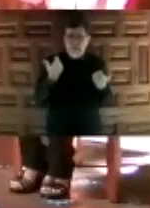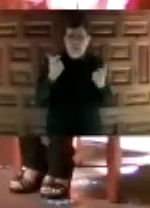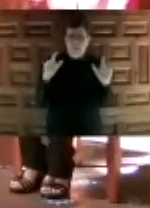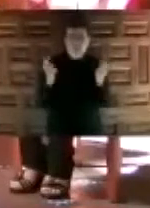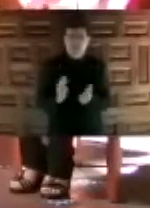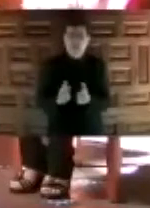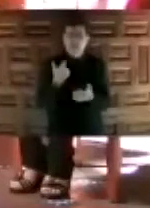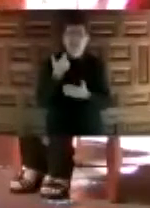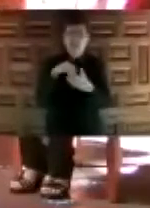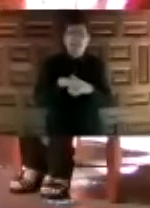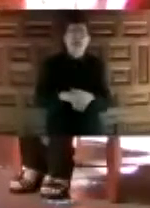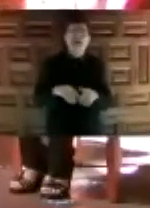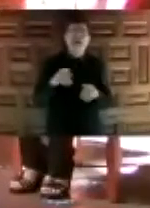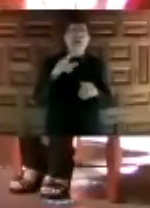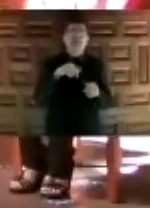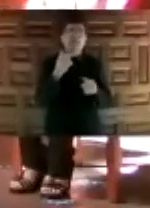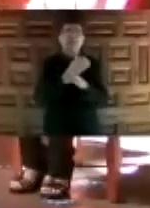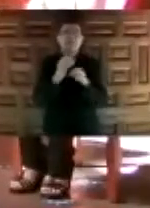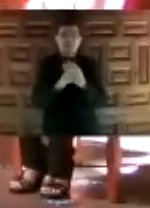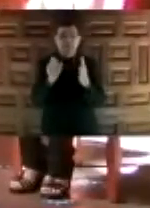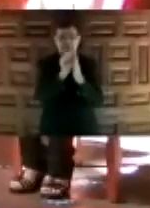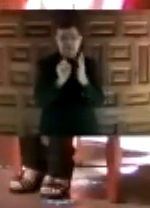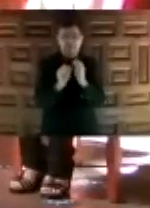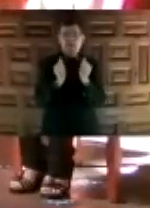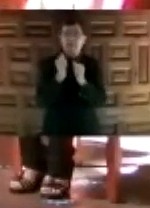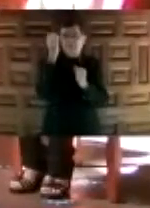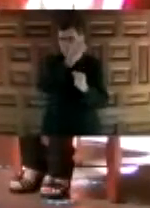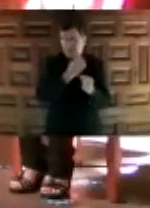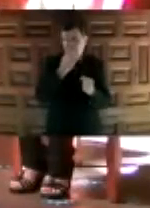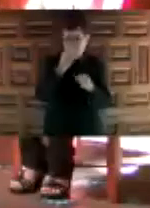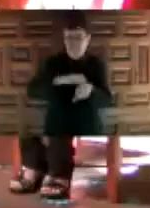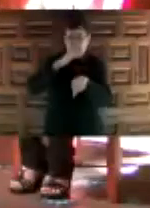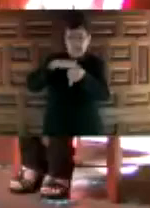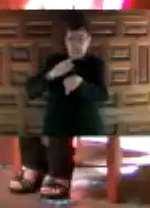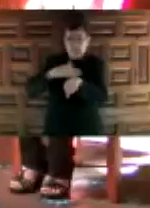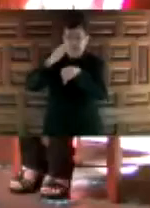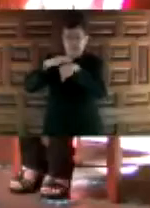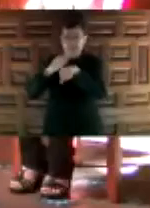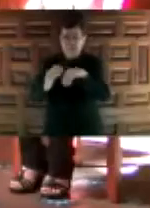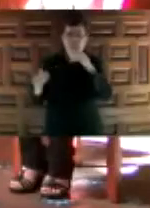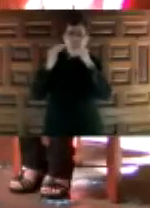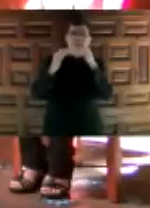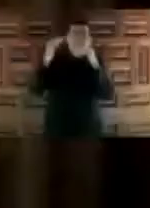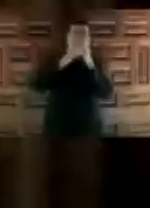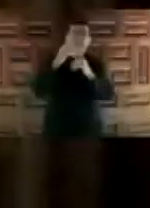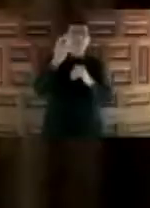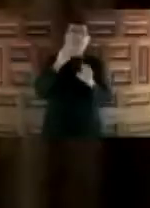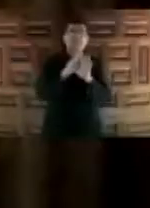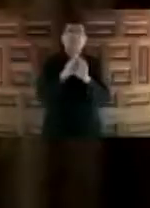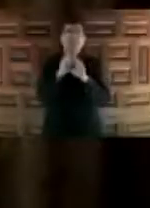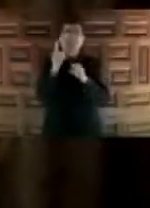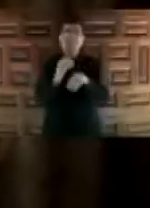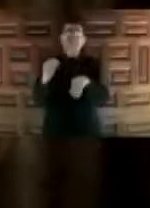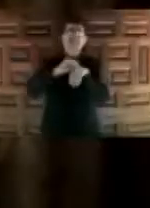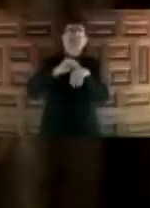ingresos. Otro punto sería el sistema de evaluación y acreditación de la educación superior. Y aquí quisiera